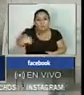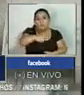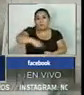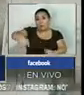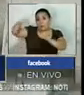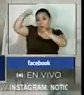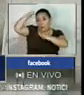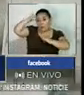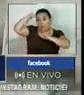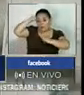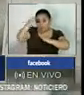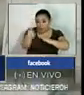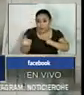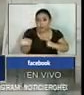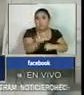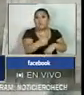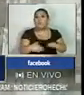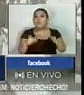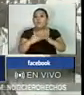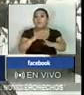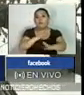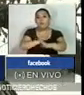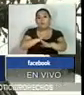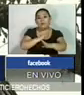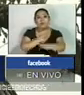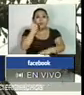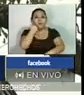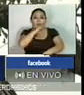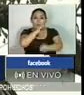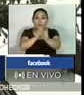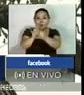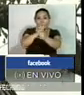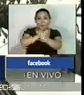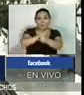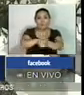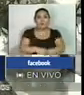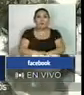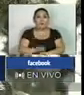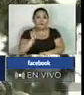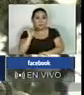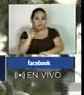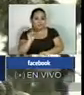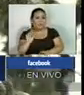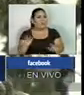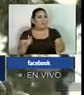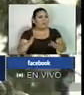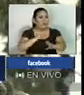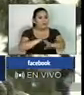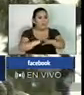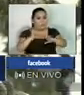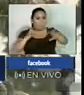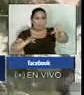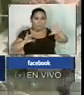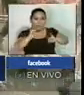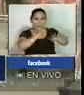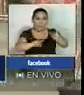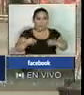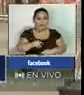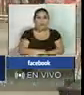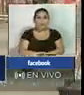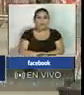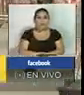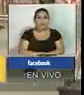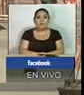población para que se proteja durante la pandemia por el COVID-19, y así evitar un incremento en los casos. La